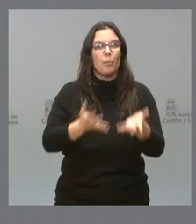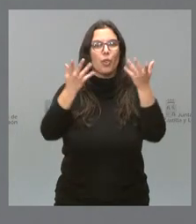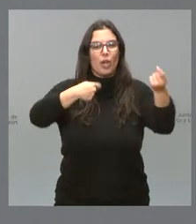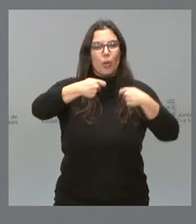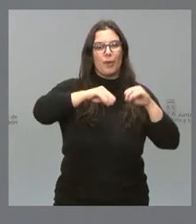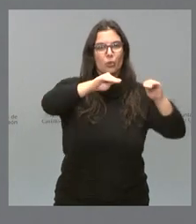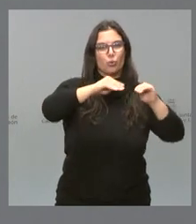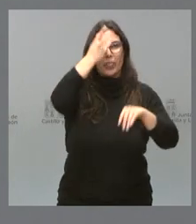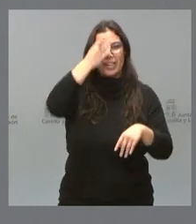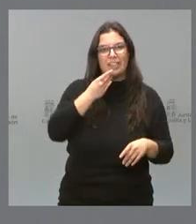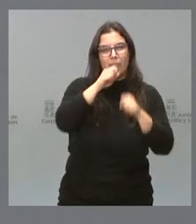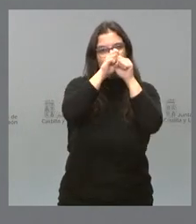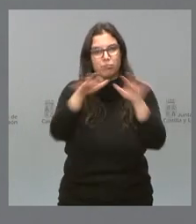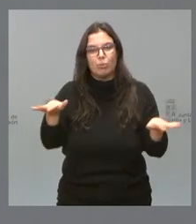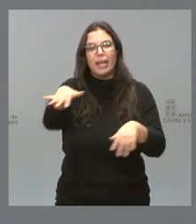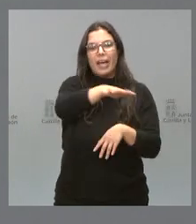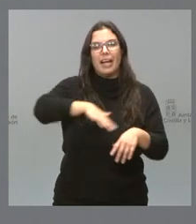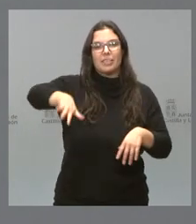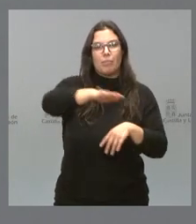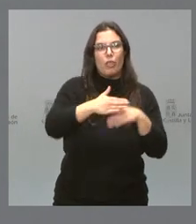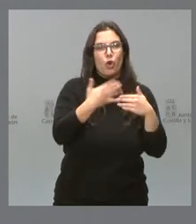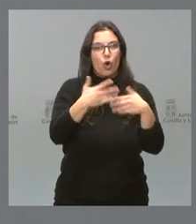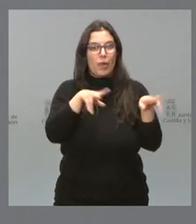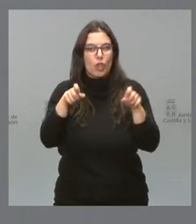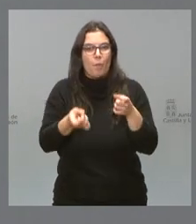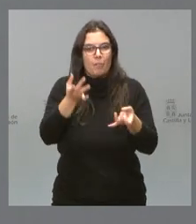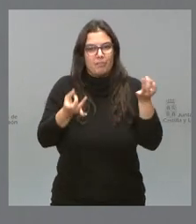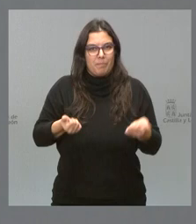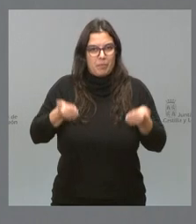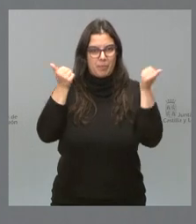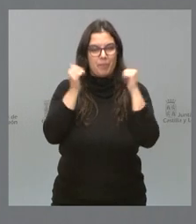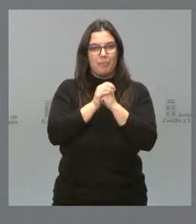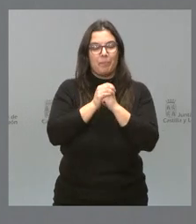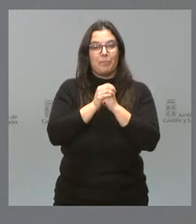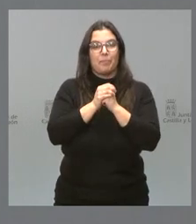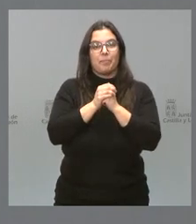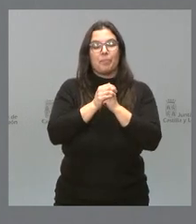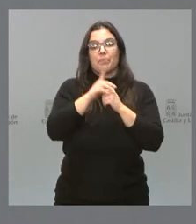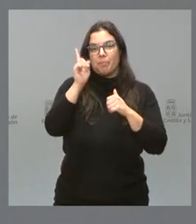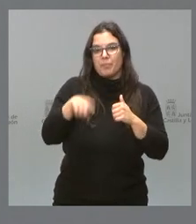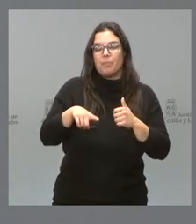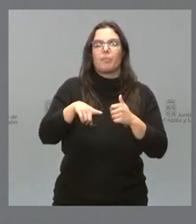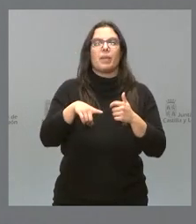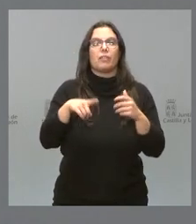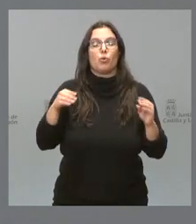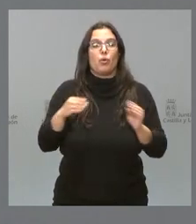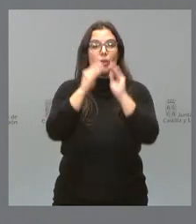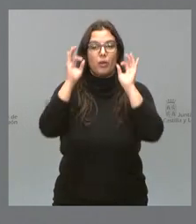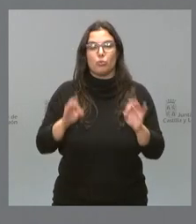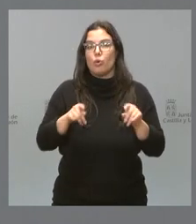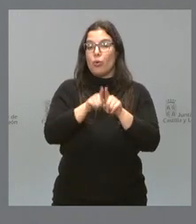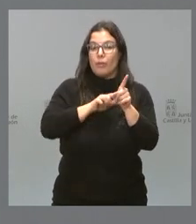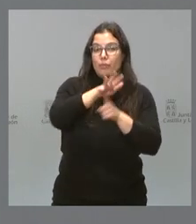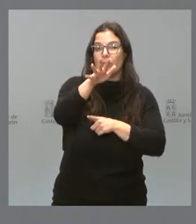la digitalización y cree nuevos espacios de innovación Asimismo nos acompaña de actuaciones urbanísticas con incidencia comercial